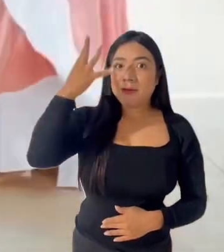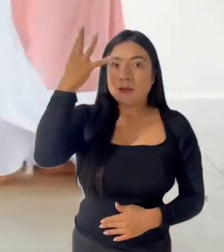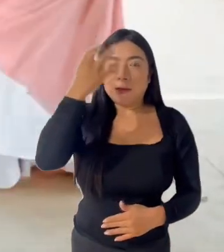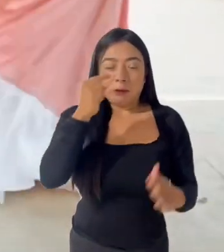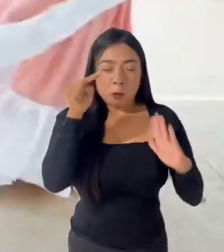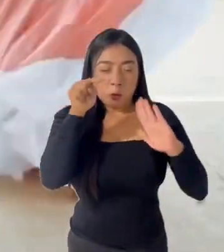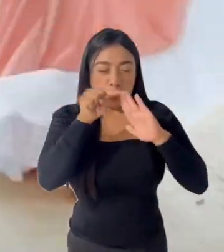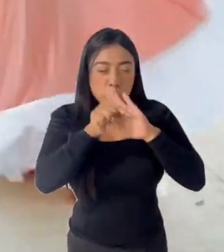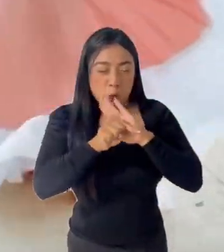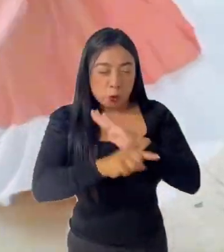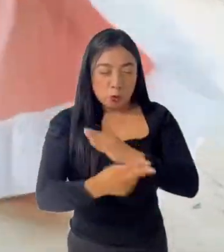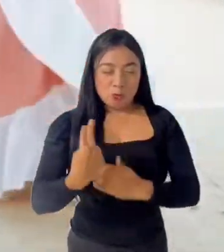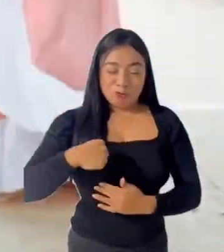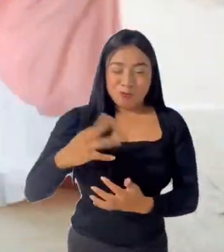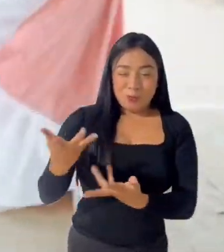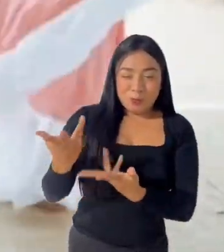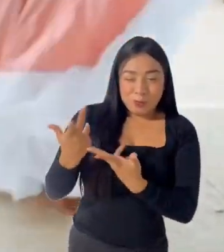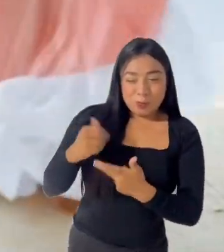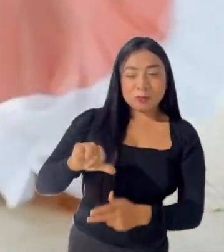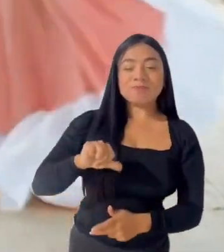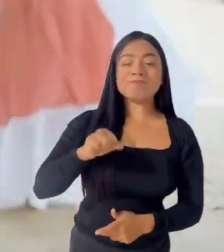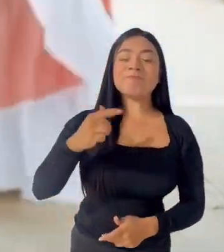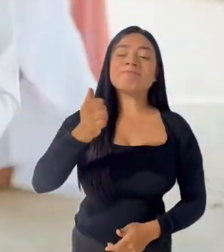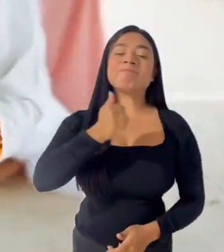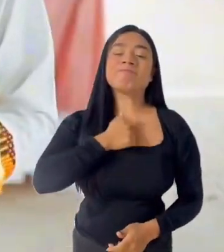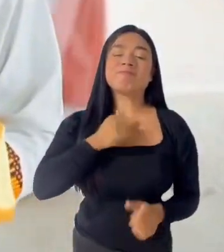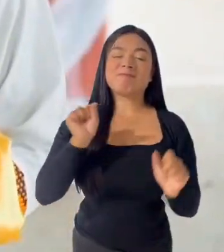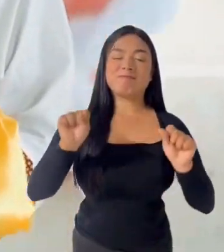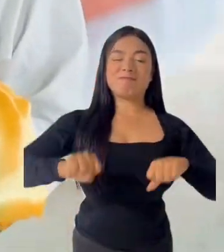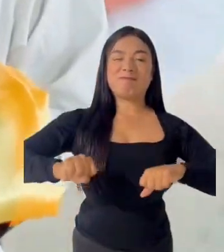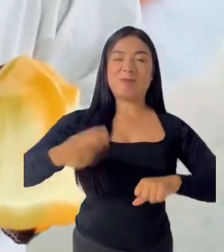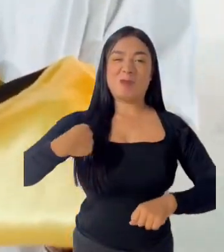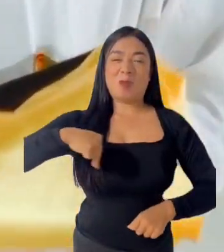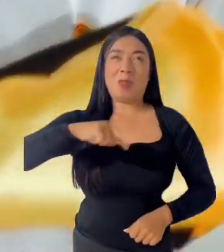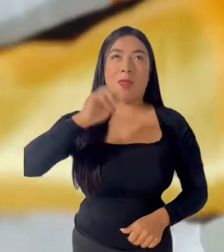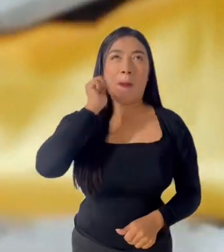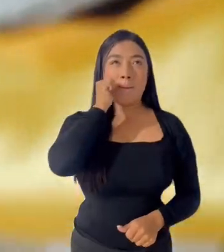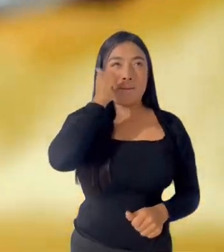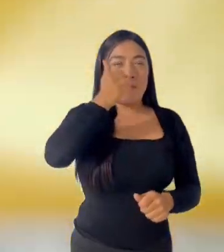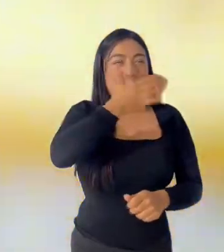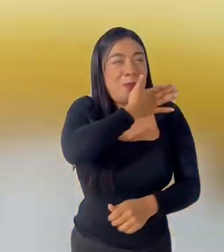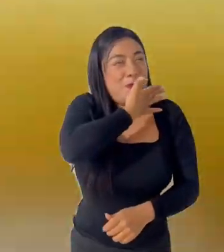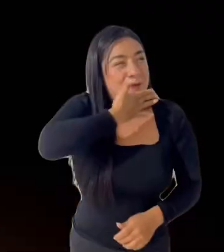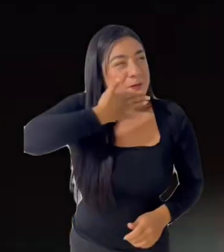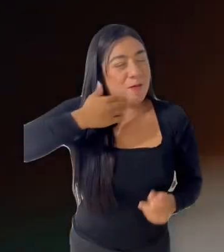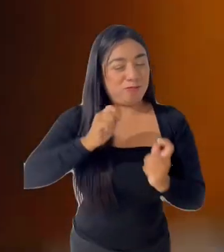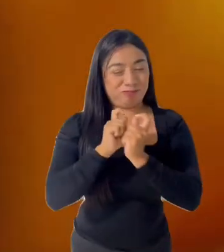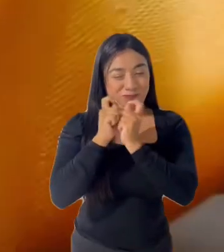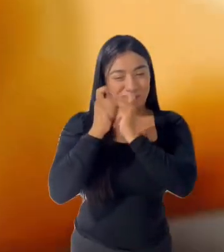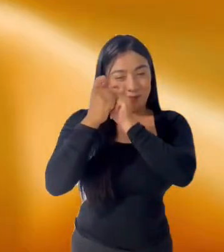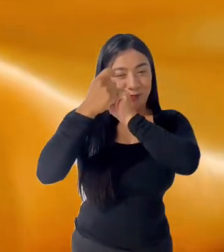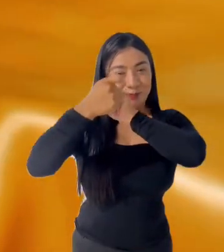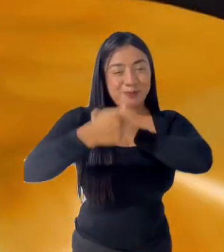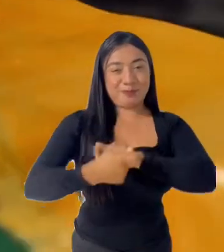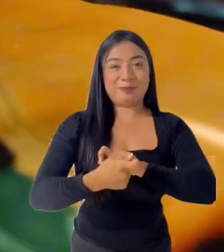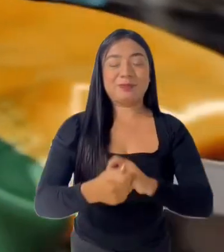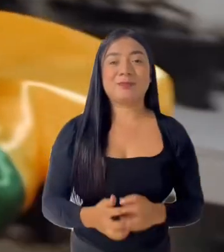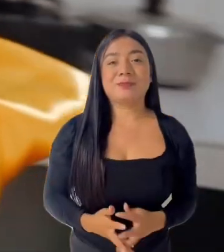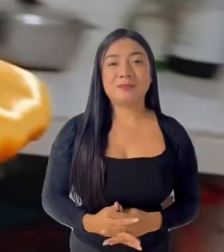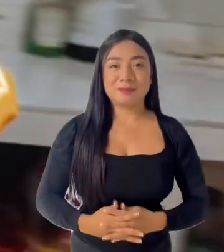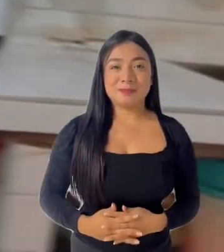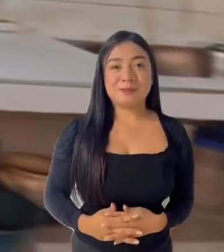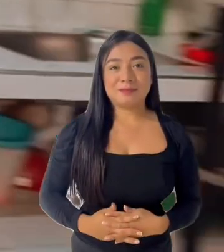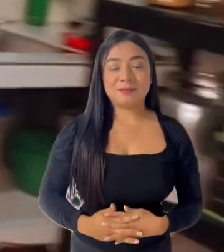con nuestra historia profunda que con orgullo nos alienta a reconocernos para formar un mejor mañana.